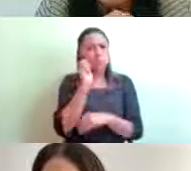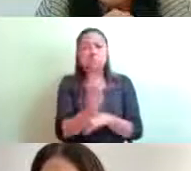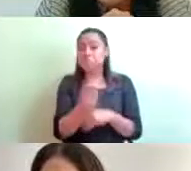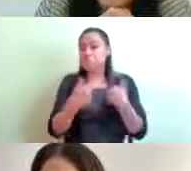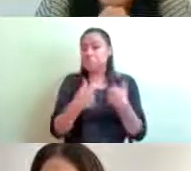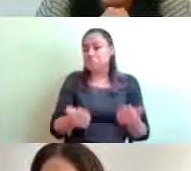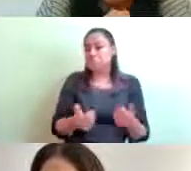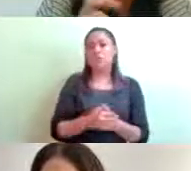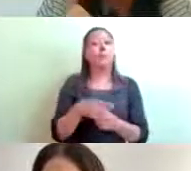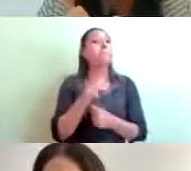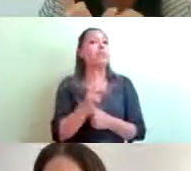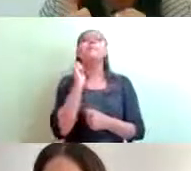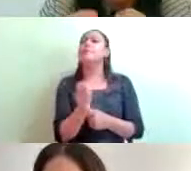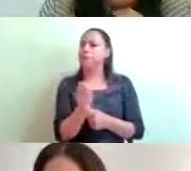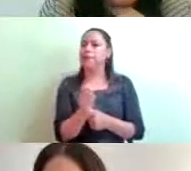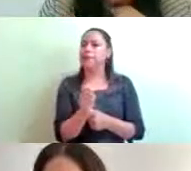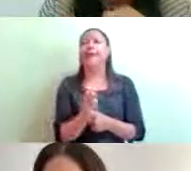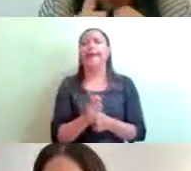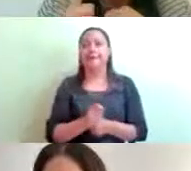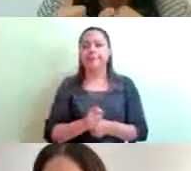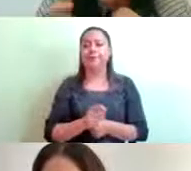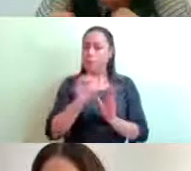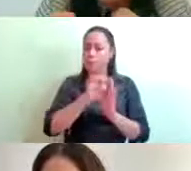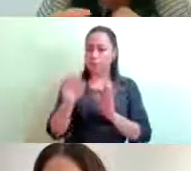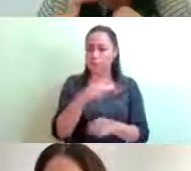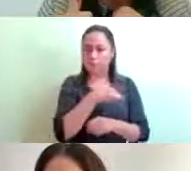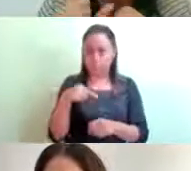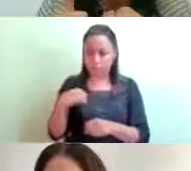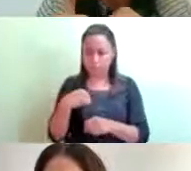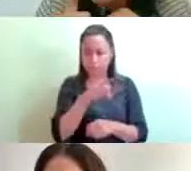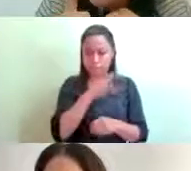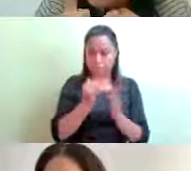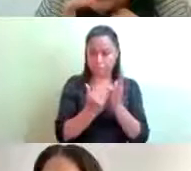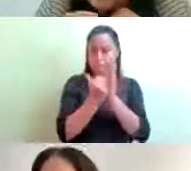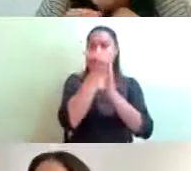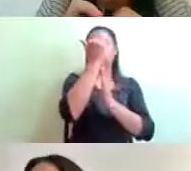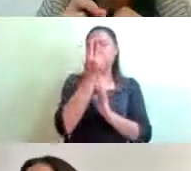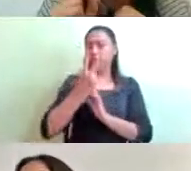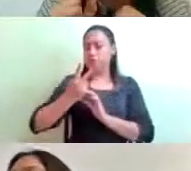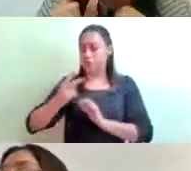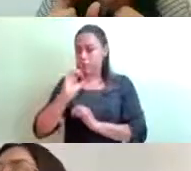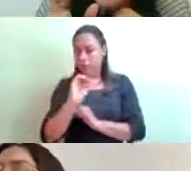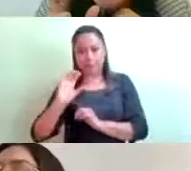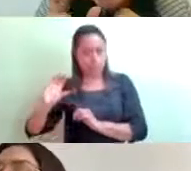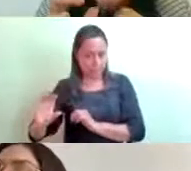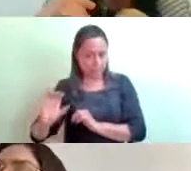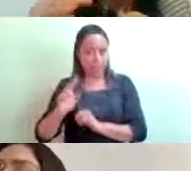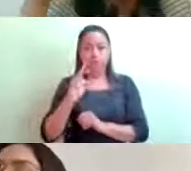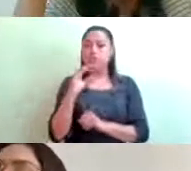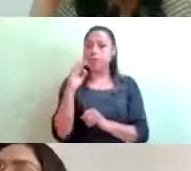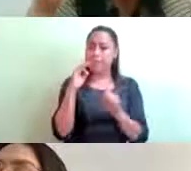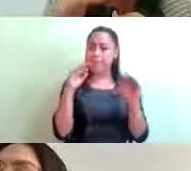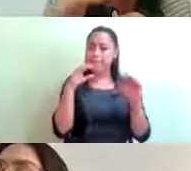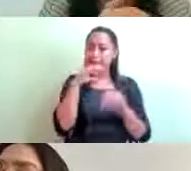que significa es que para poder llegar a este incremento de 2 grados centígrados de temperatura, si